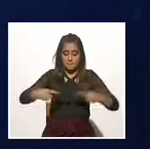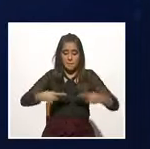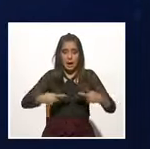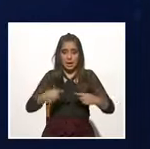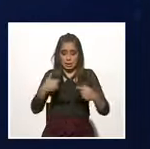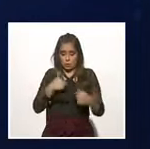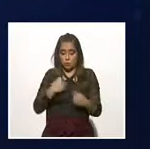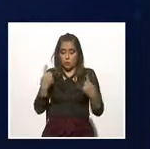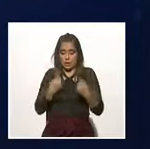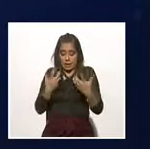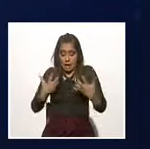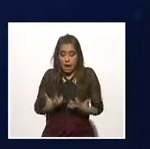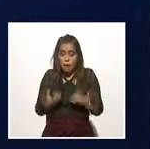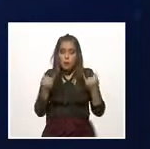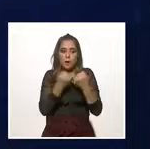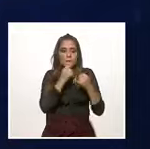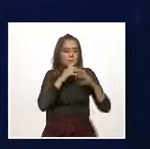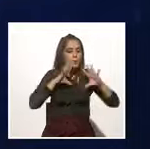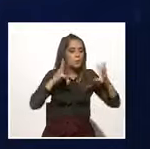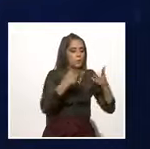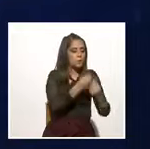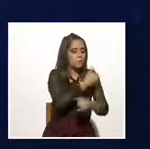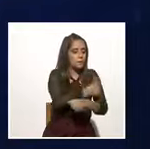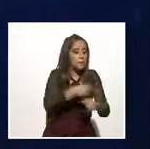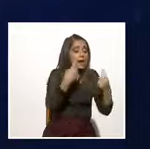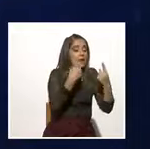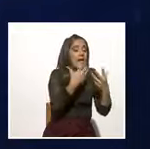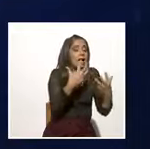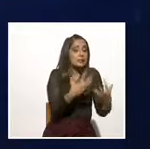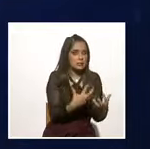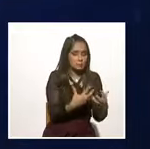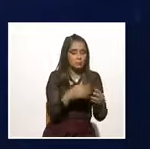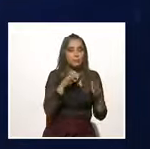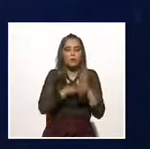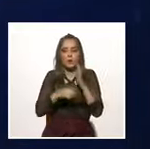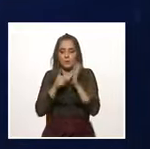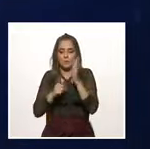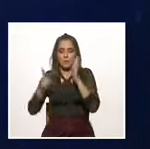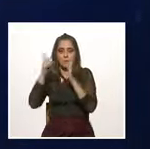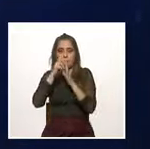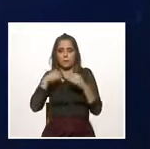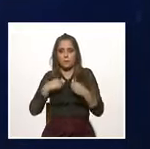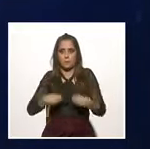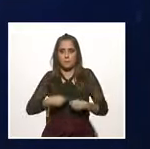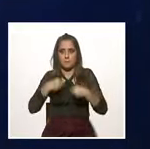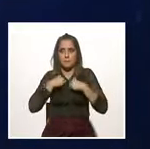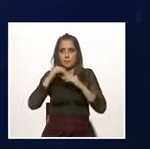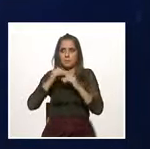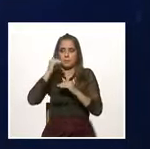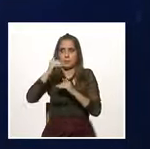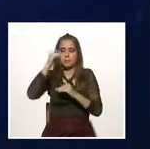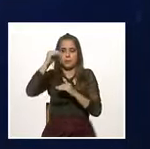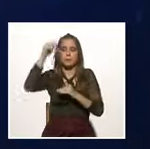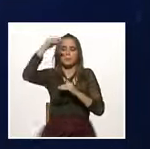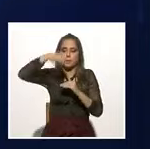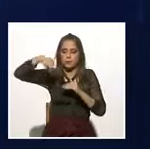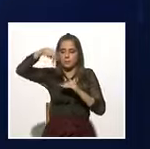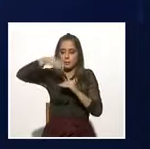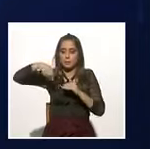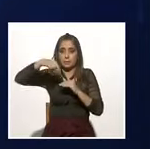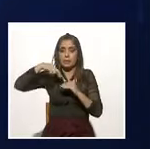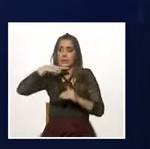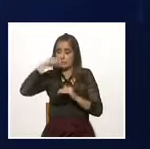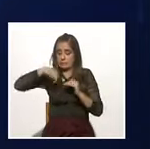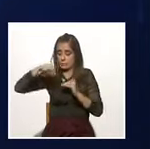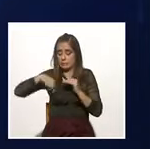hacer. Vamos a caminar. Si vivo en un sexto, octavo piso, yo me bajo las escaleras y tomo tiempo caminando y luego lo hago más